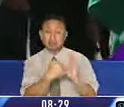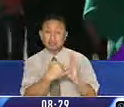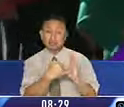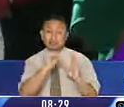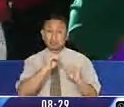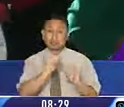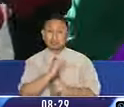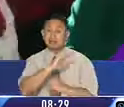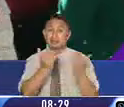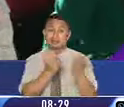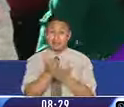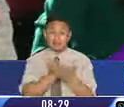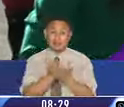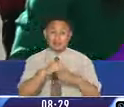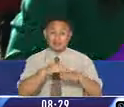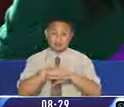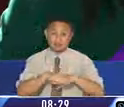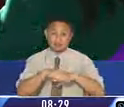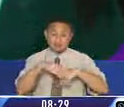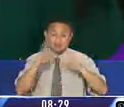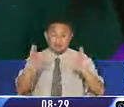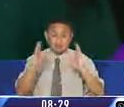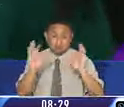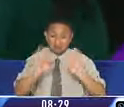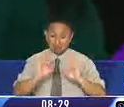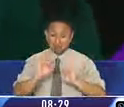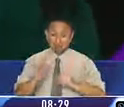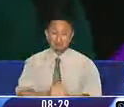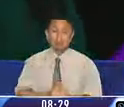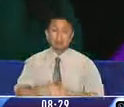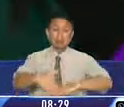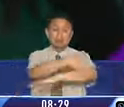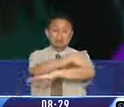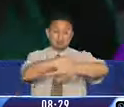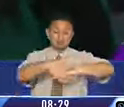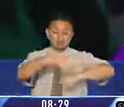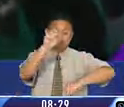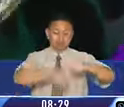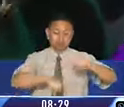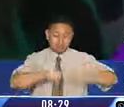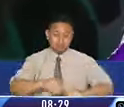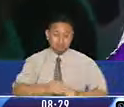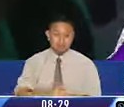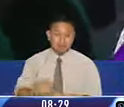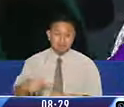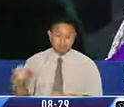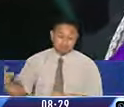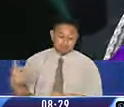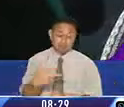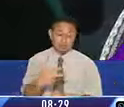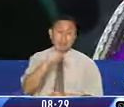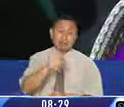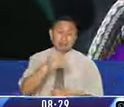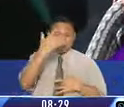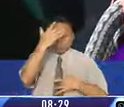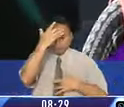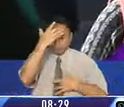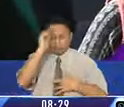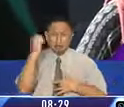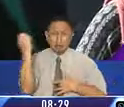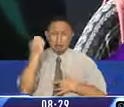servicios básicos y no nos da oído en la parte sur. Las calles son dañadas, no podemos salir. Hay personas que se enferman de